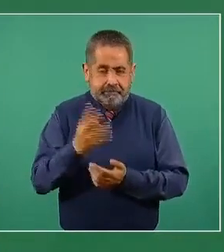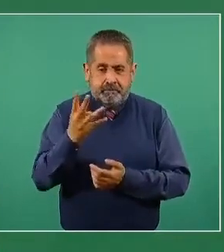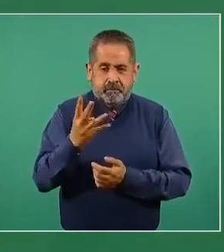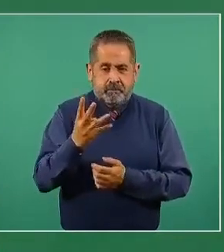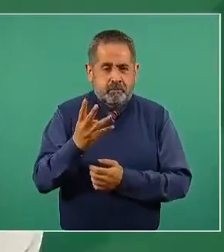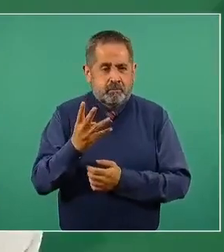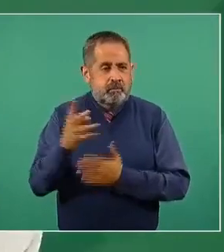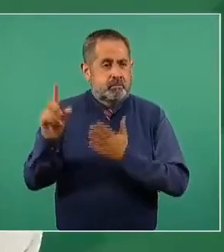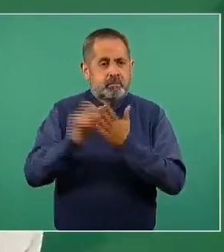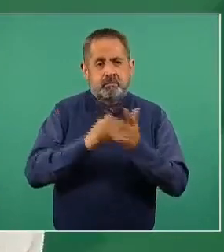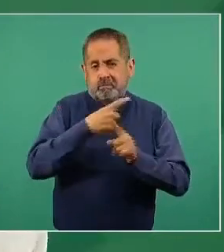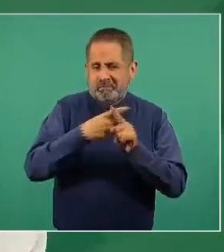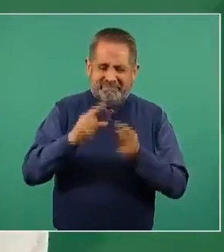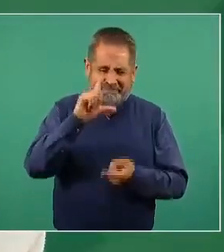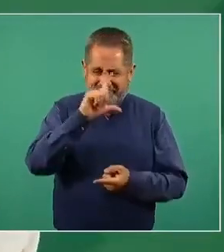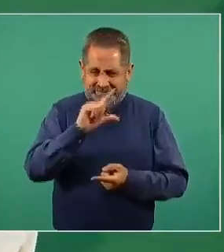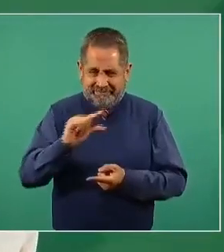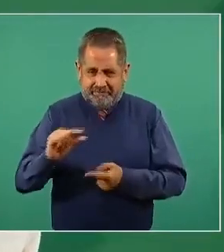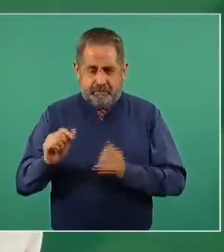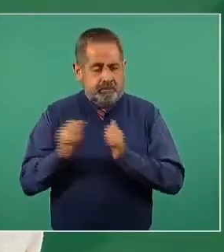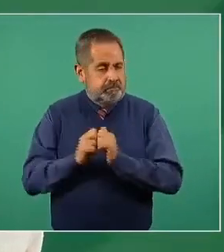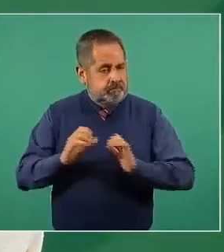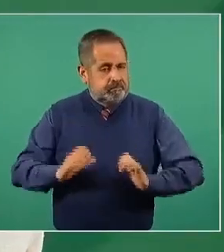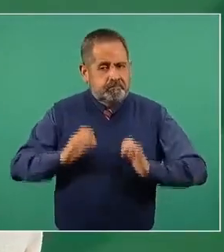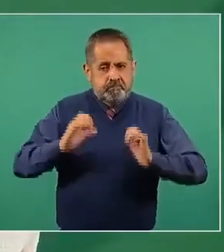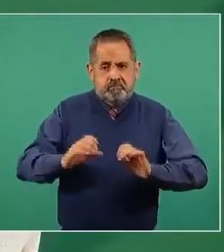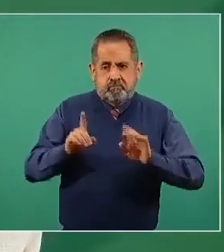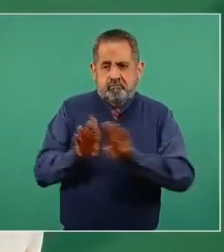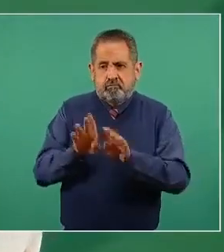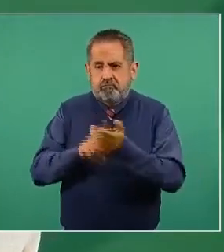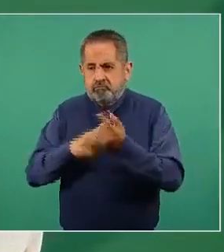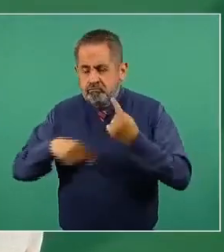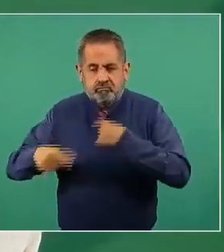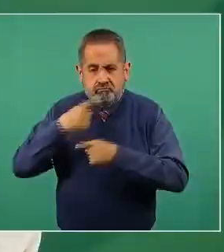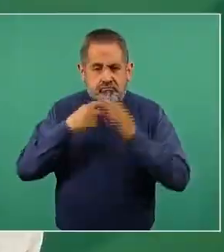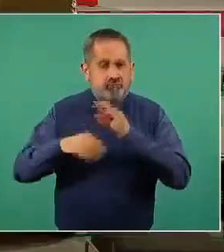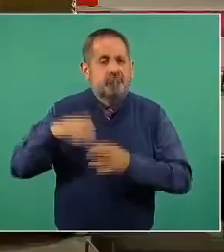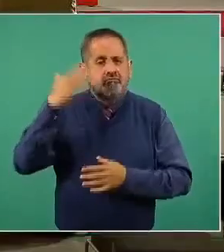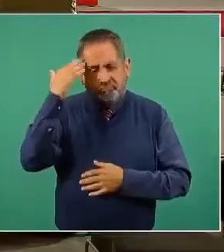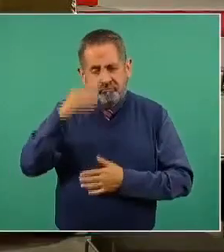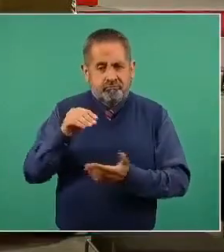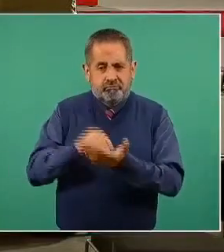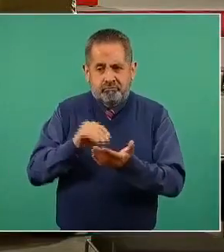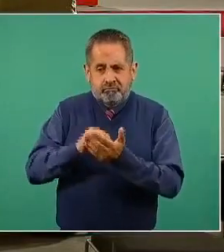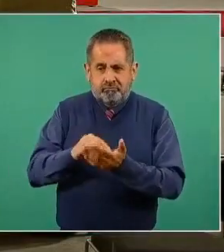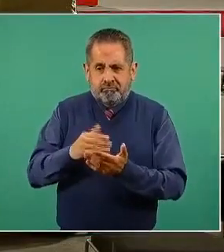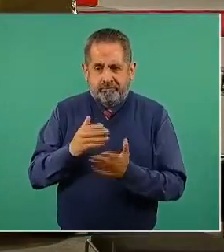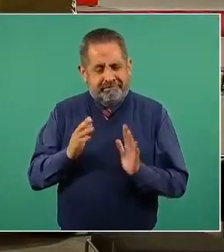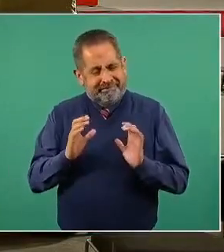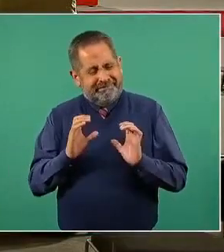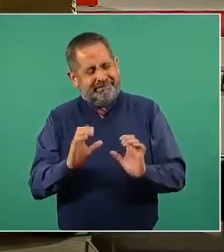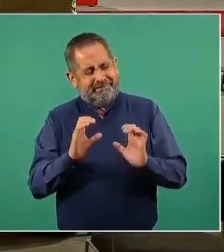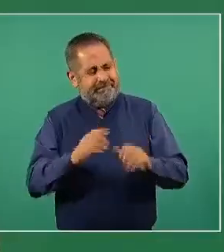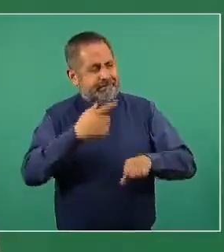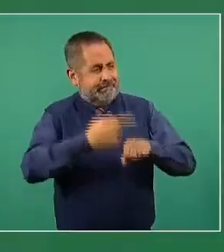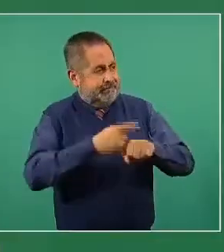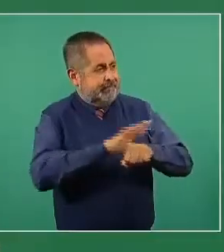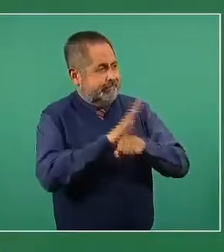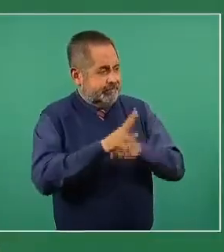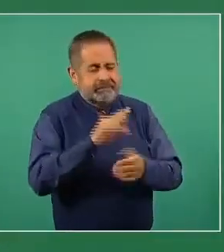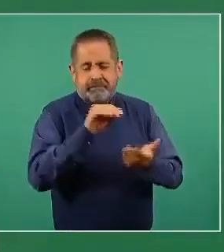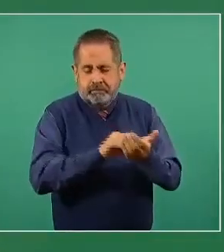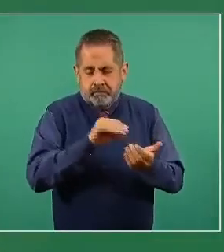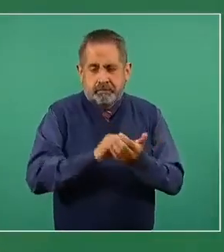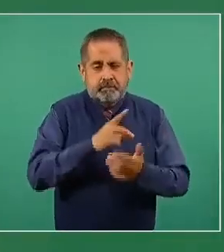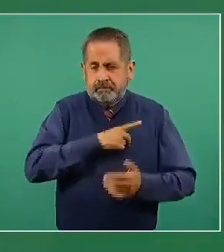4 meses y medio, con la prudencia de saber que el riesgo sigue presente y que debemos seguir con las medidas